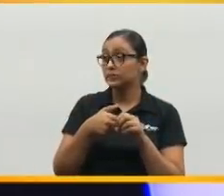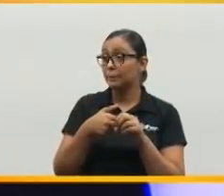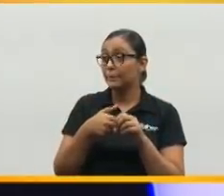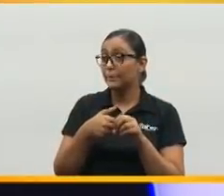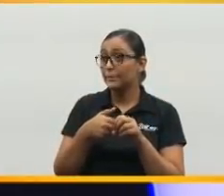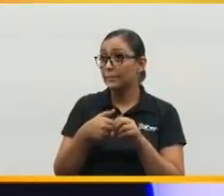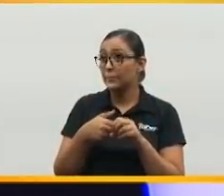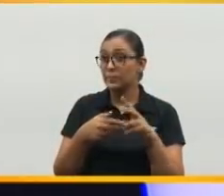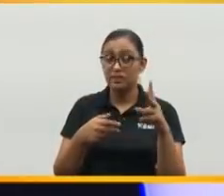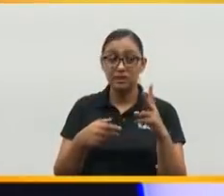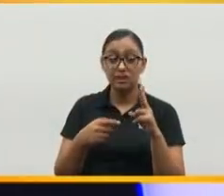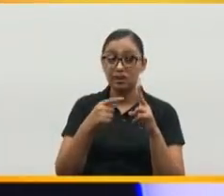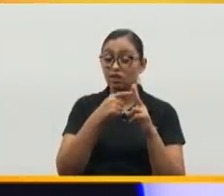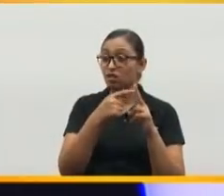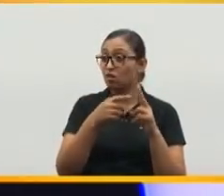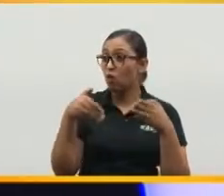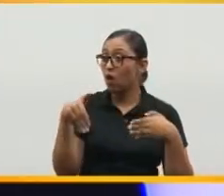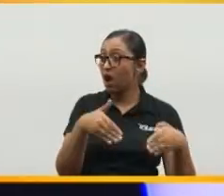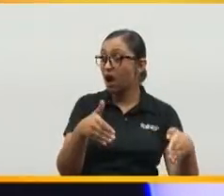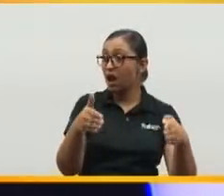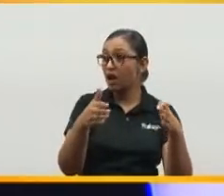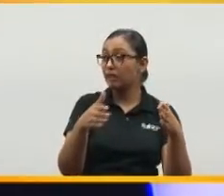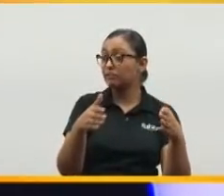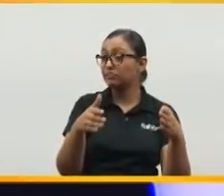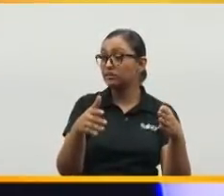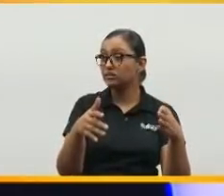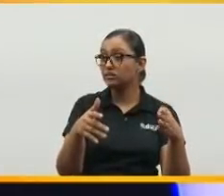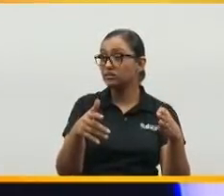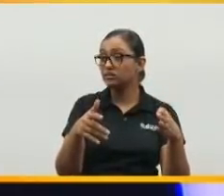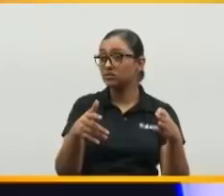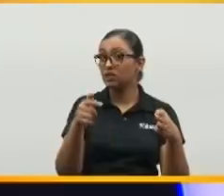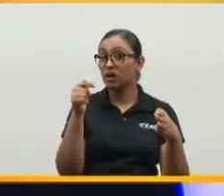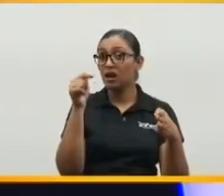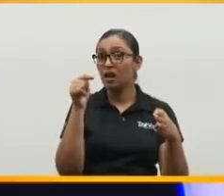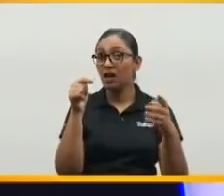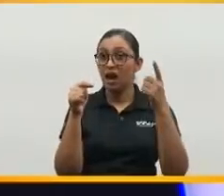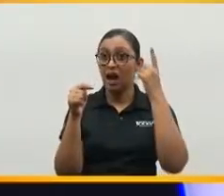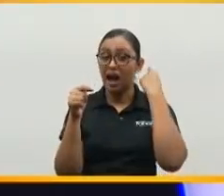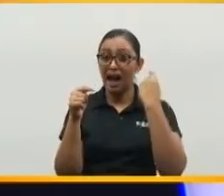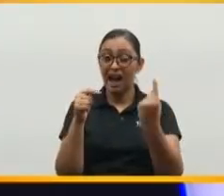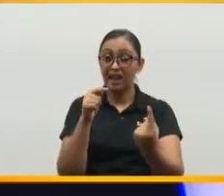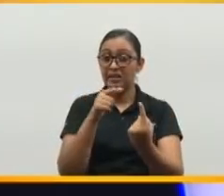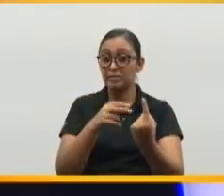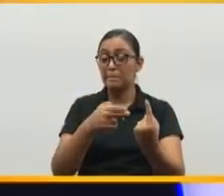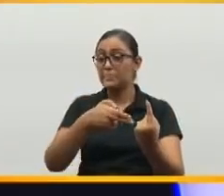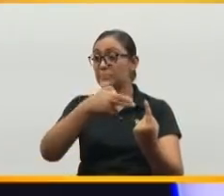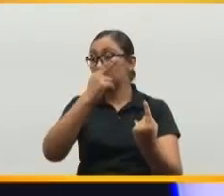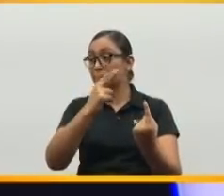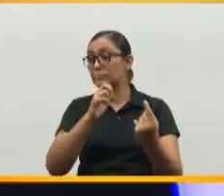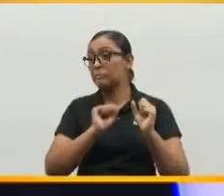Aquí hay dos caminos, pastor, me dijo. O lo matan a él o me matan a mí.